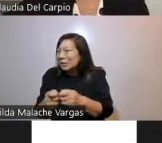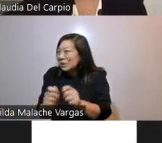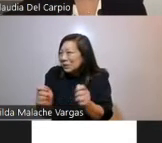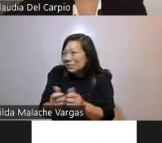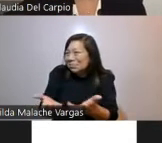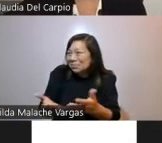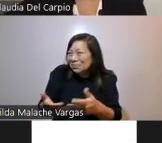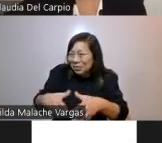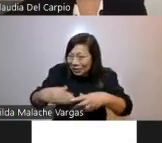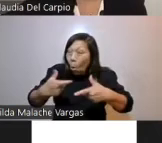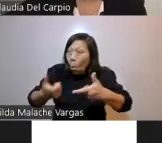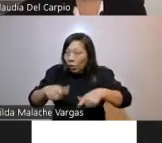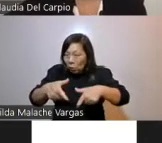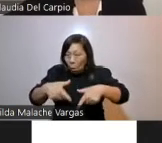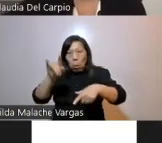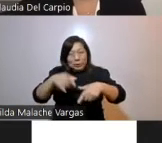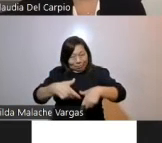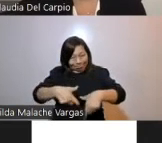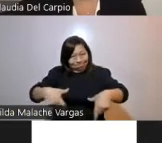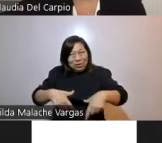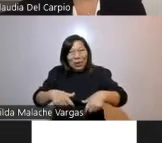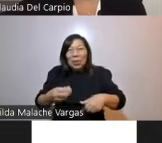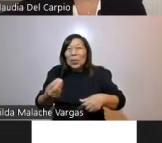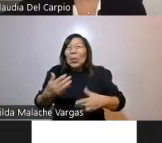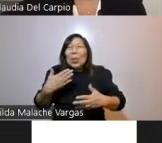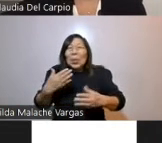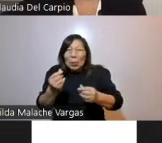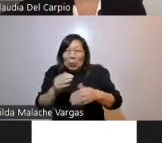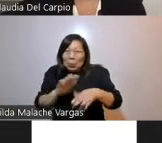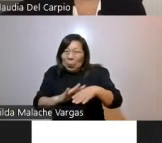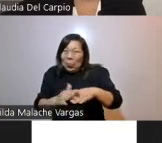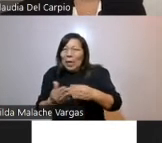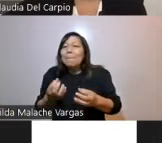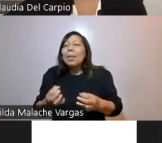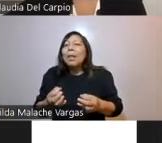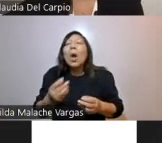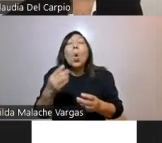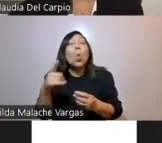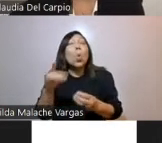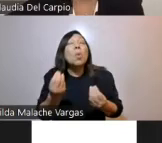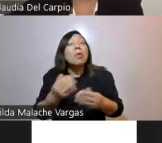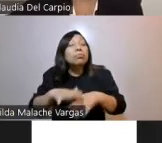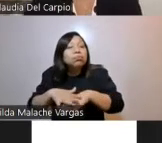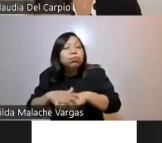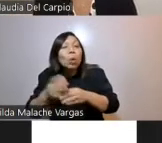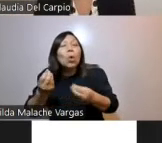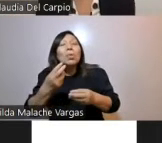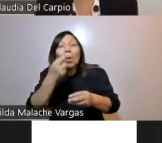limpiador íntimo adecuado y usar un adecuado producto de higiene o gestión